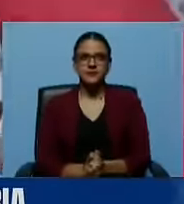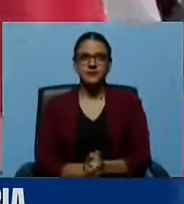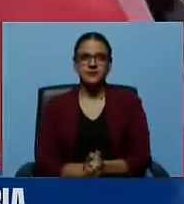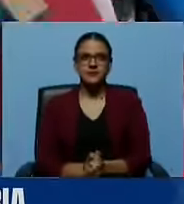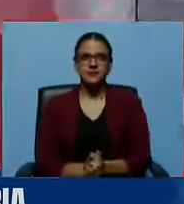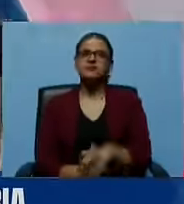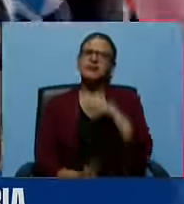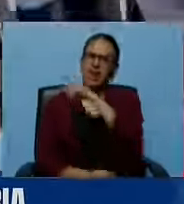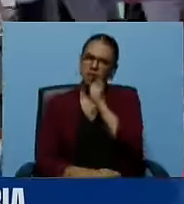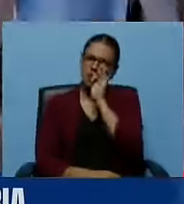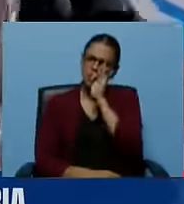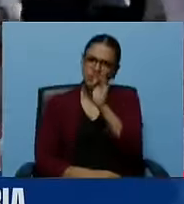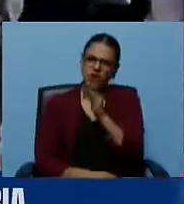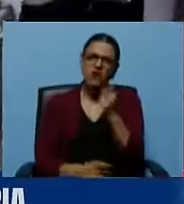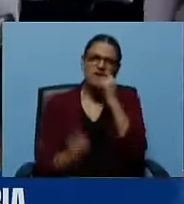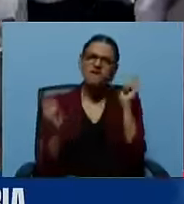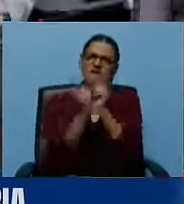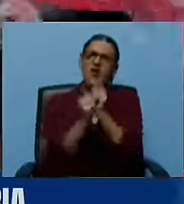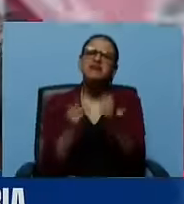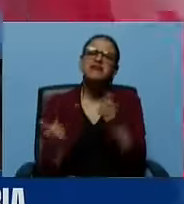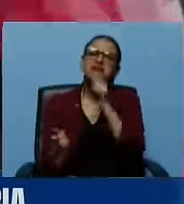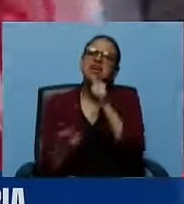¿Él se va a juramentar frente a quién?